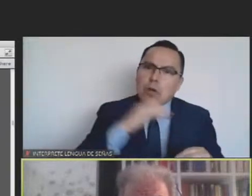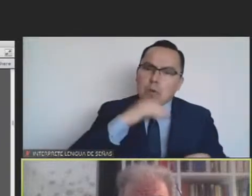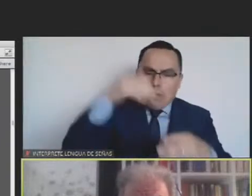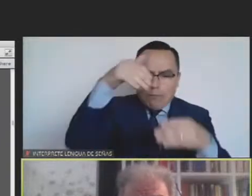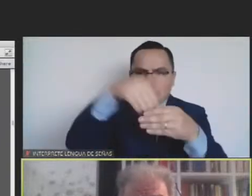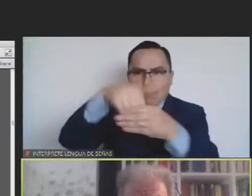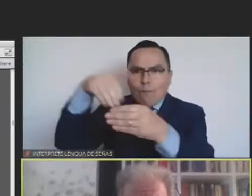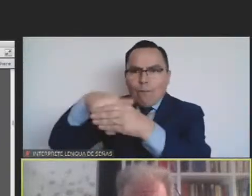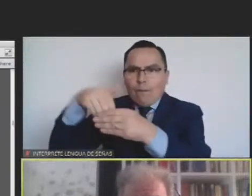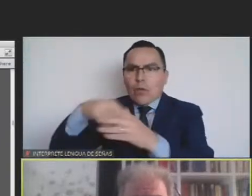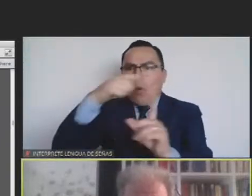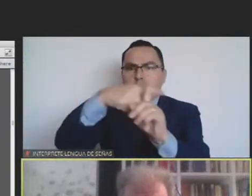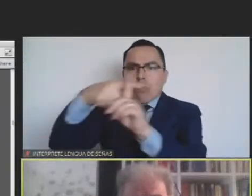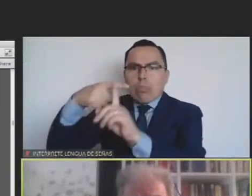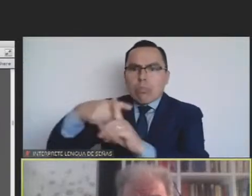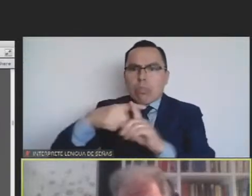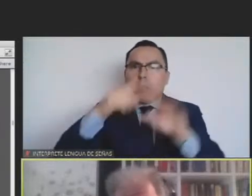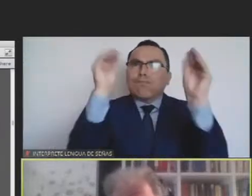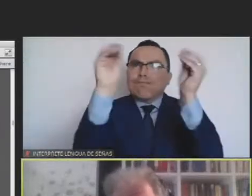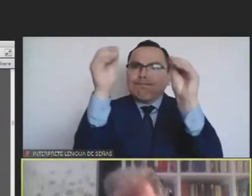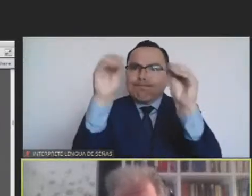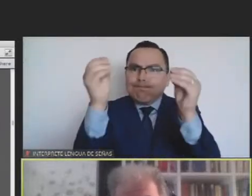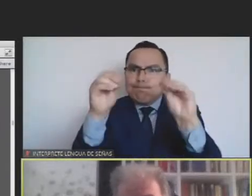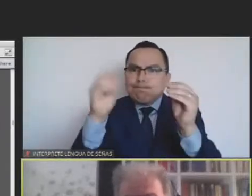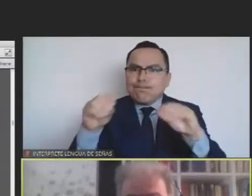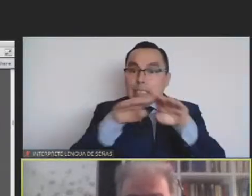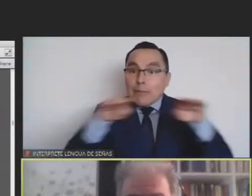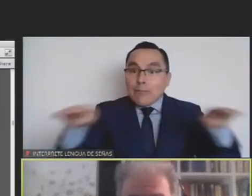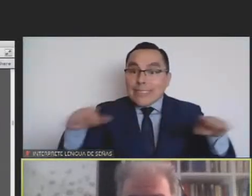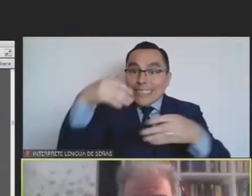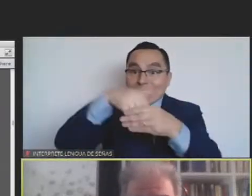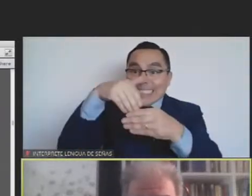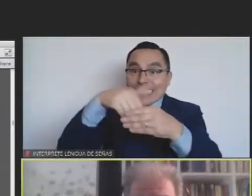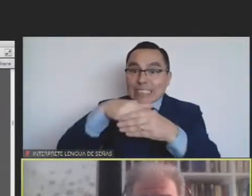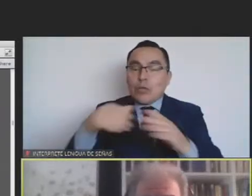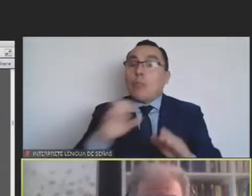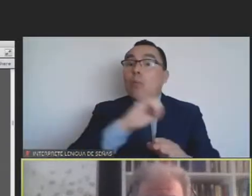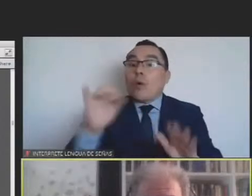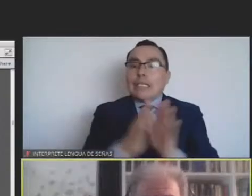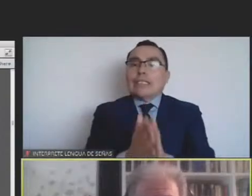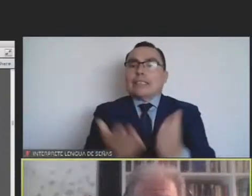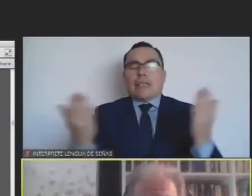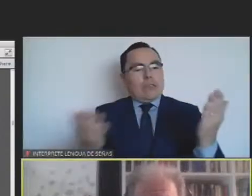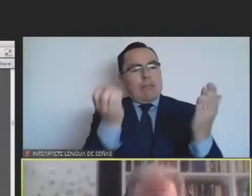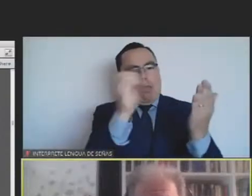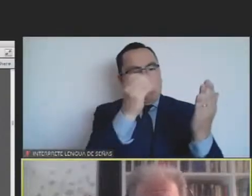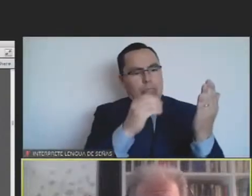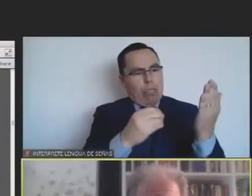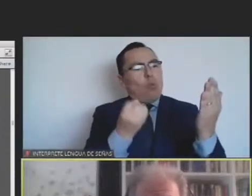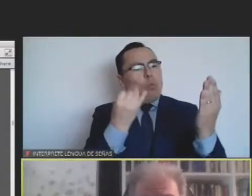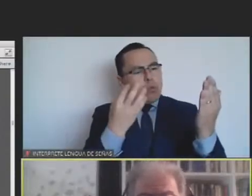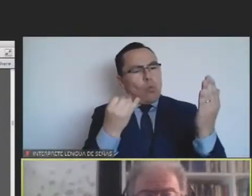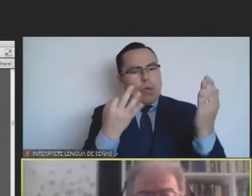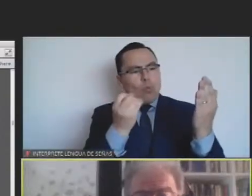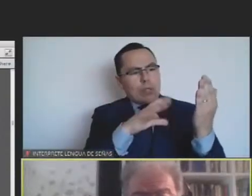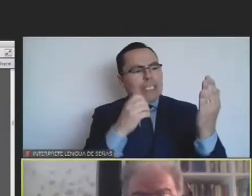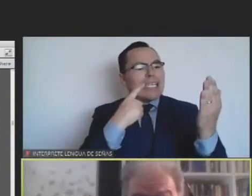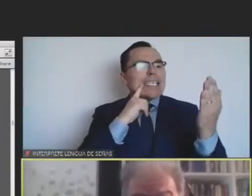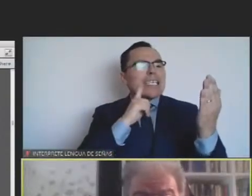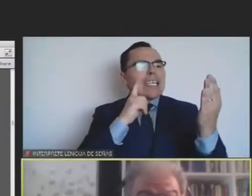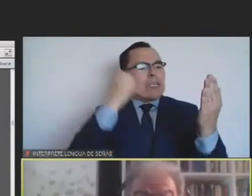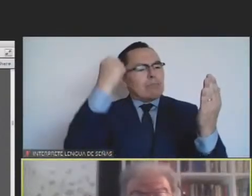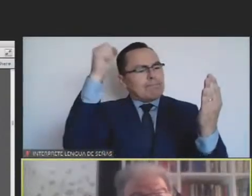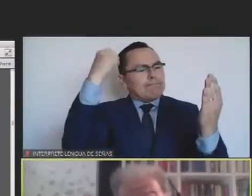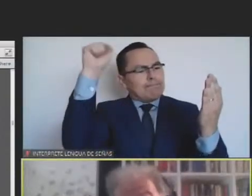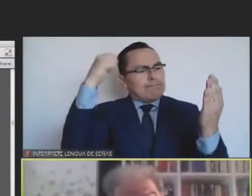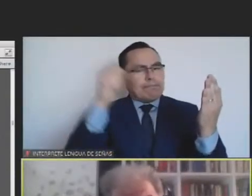ir a la web y ver el resultado en cada mesa. Tenemos los diarios que nos ofrecen, clique acá y sepa cómo se resultó la mesa donde usted votó la